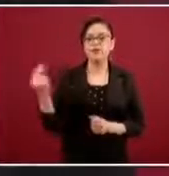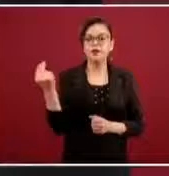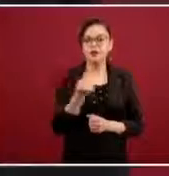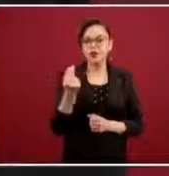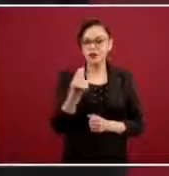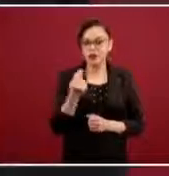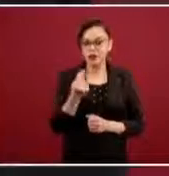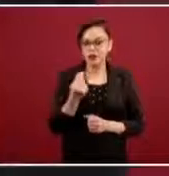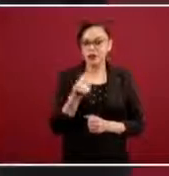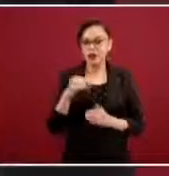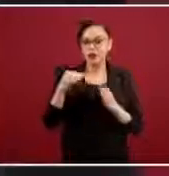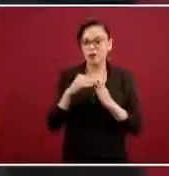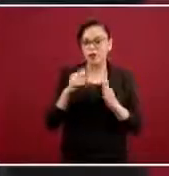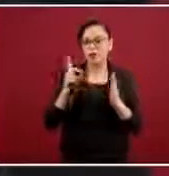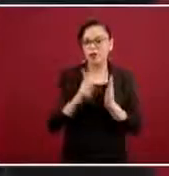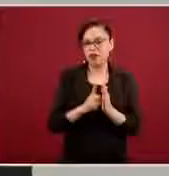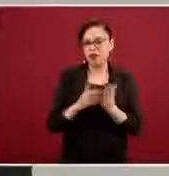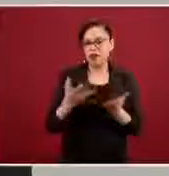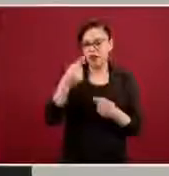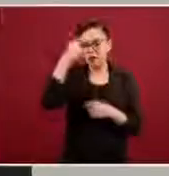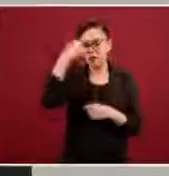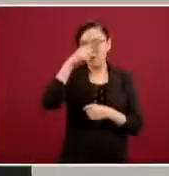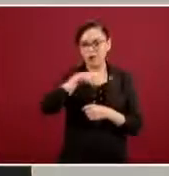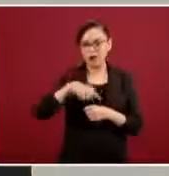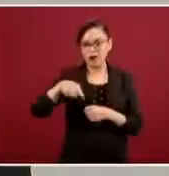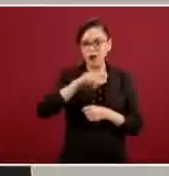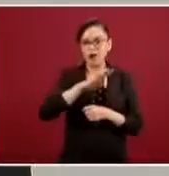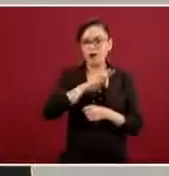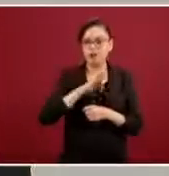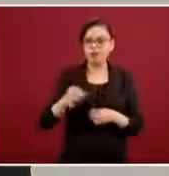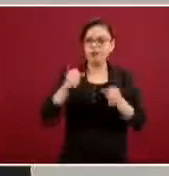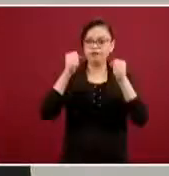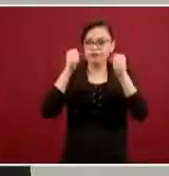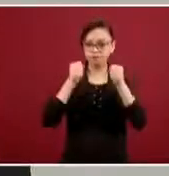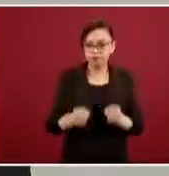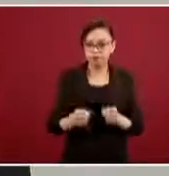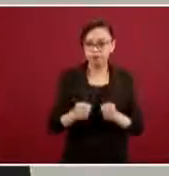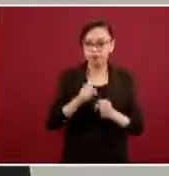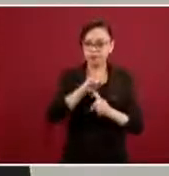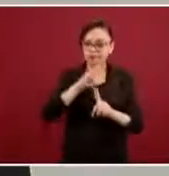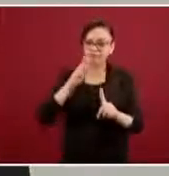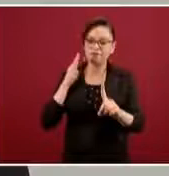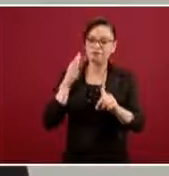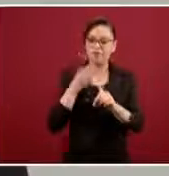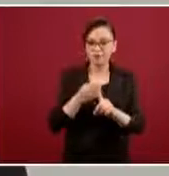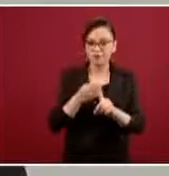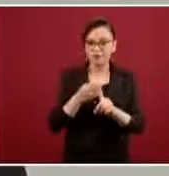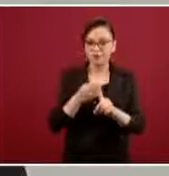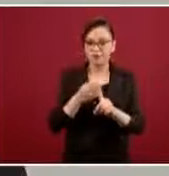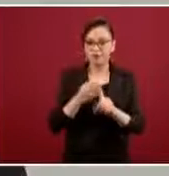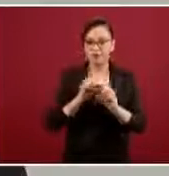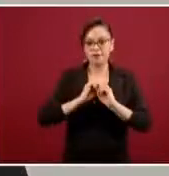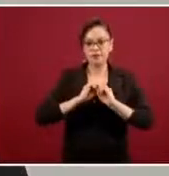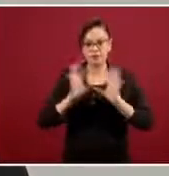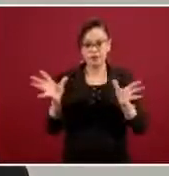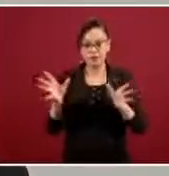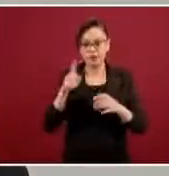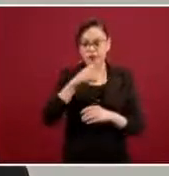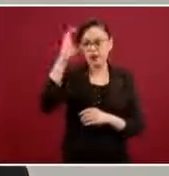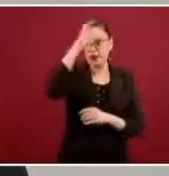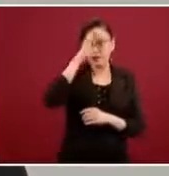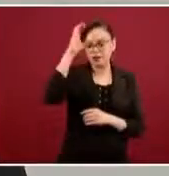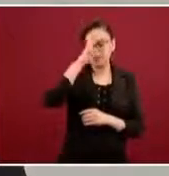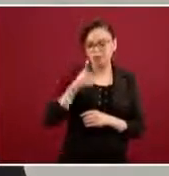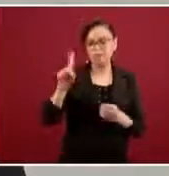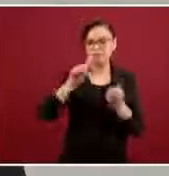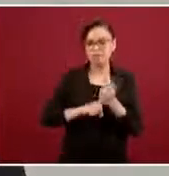mecanismo de triaje que garantice imparcialidad, objetividad, aplicación de criterios científicos y